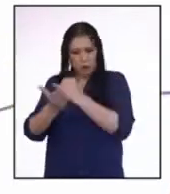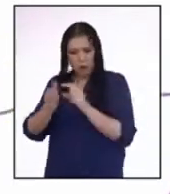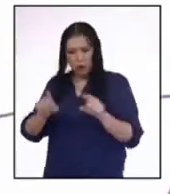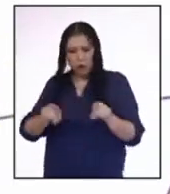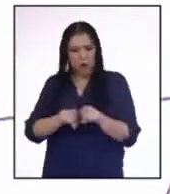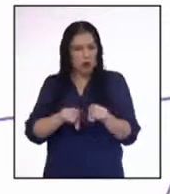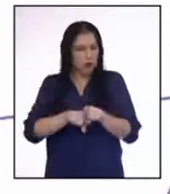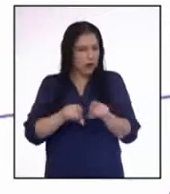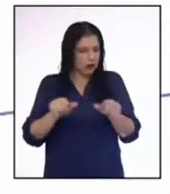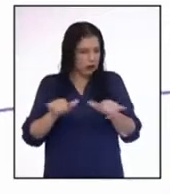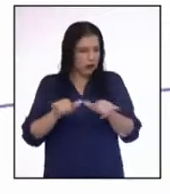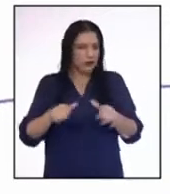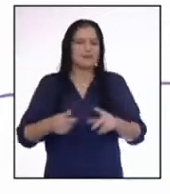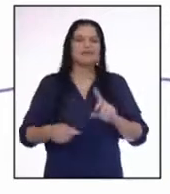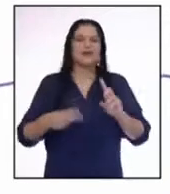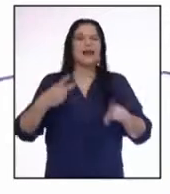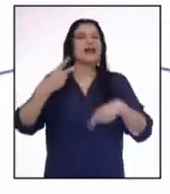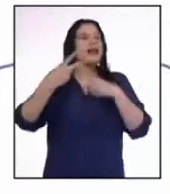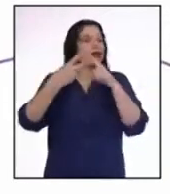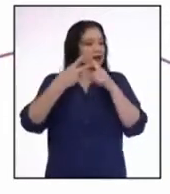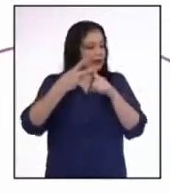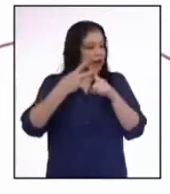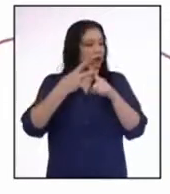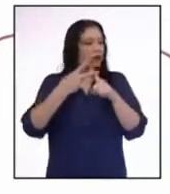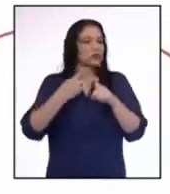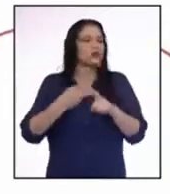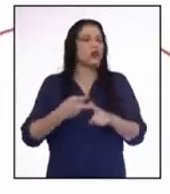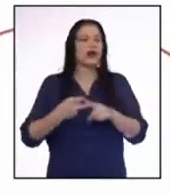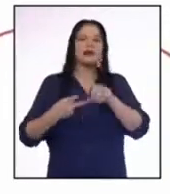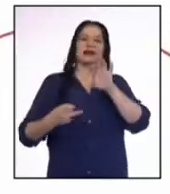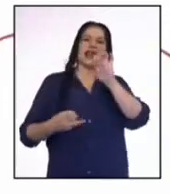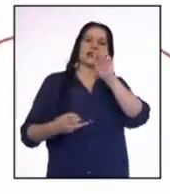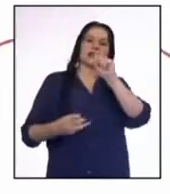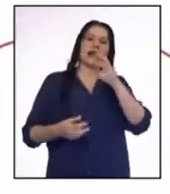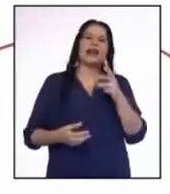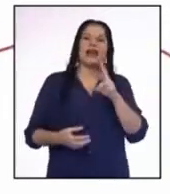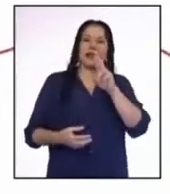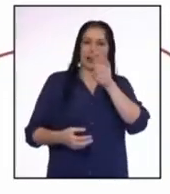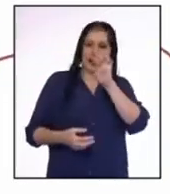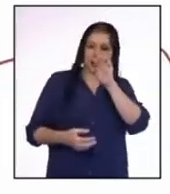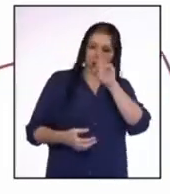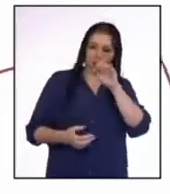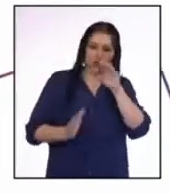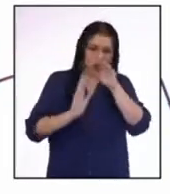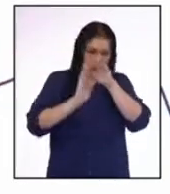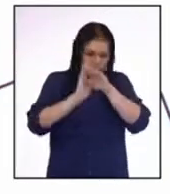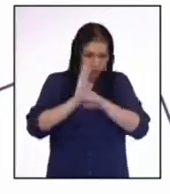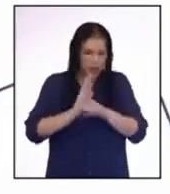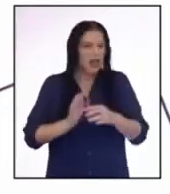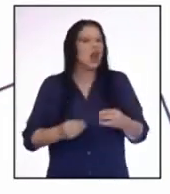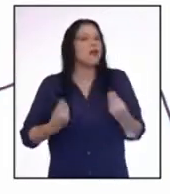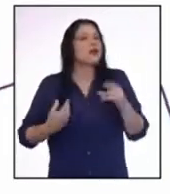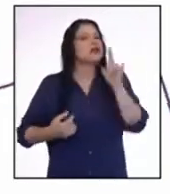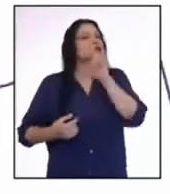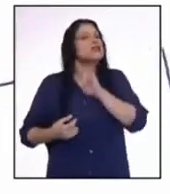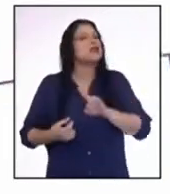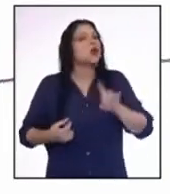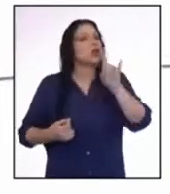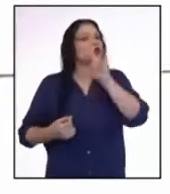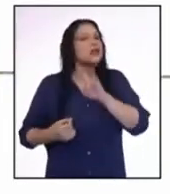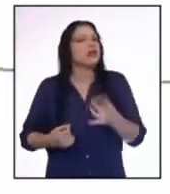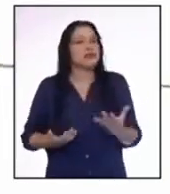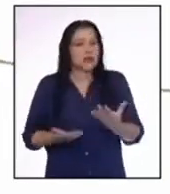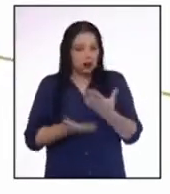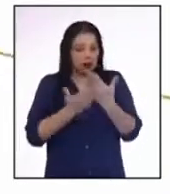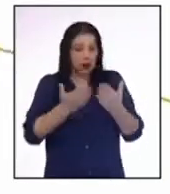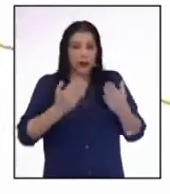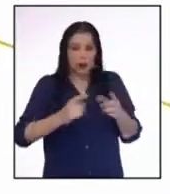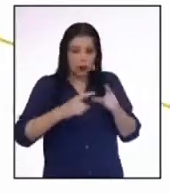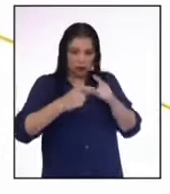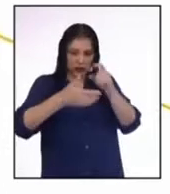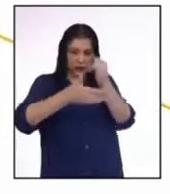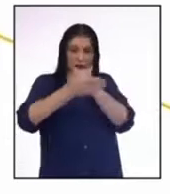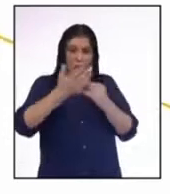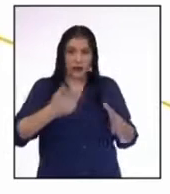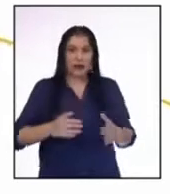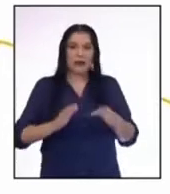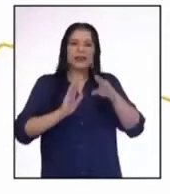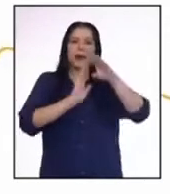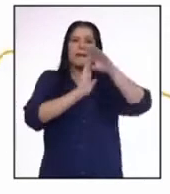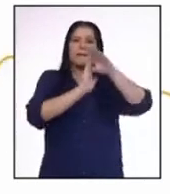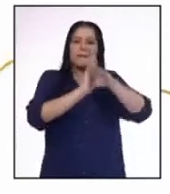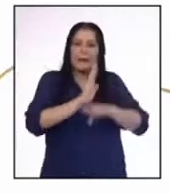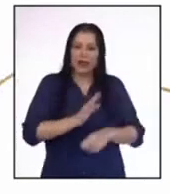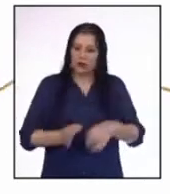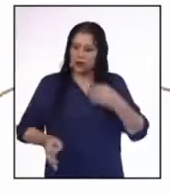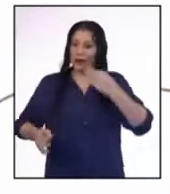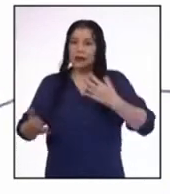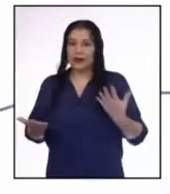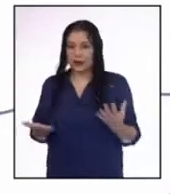ejemplo. El segundo tipo es la escala de reducción. Es la que se utiliza cuando el tamaño físico del plano es menor